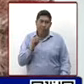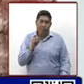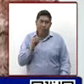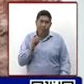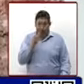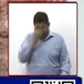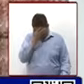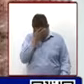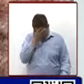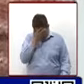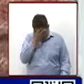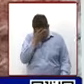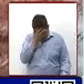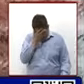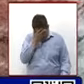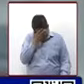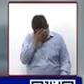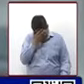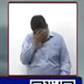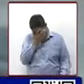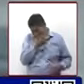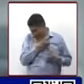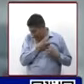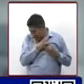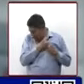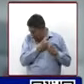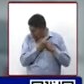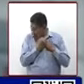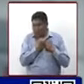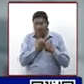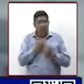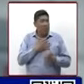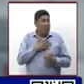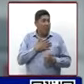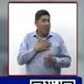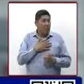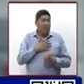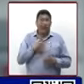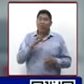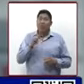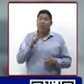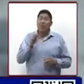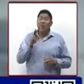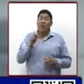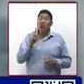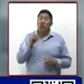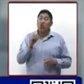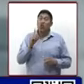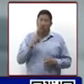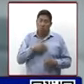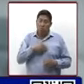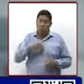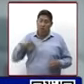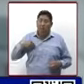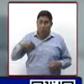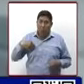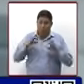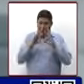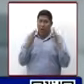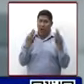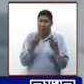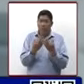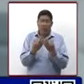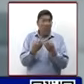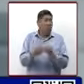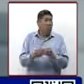Este hecho me tiene destrozada. Facundo para mí, para todos, mi familia es un miembro.